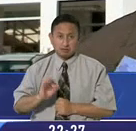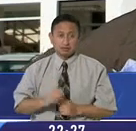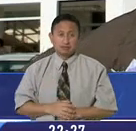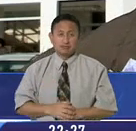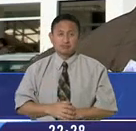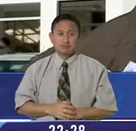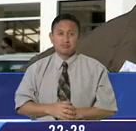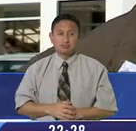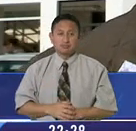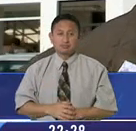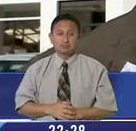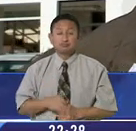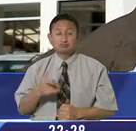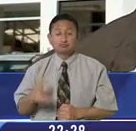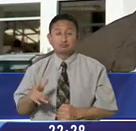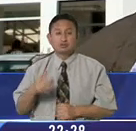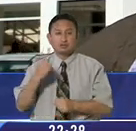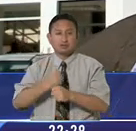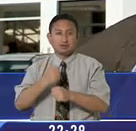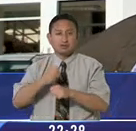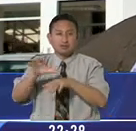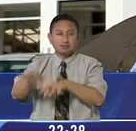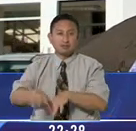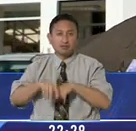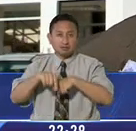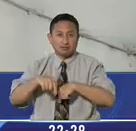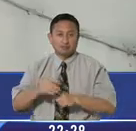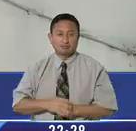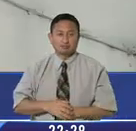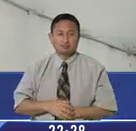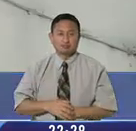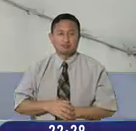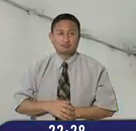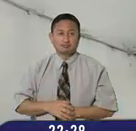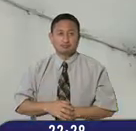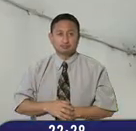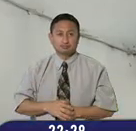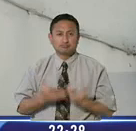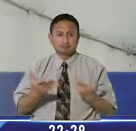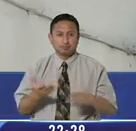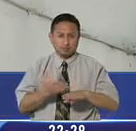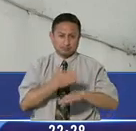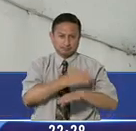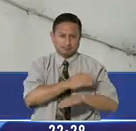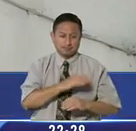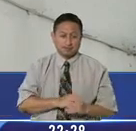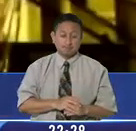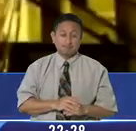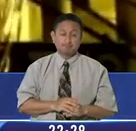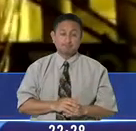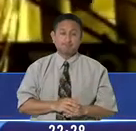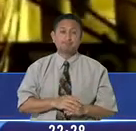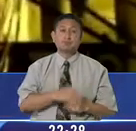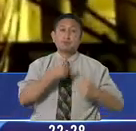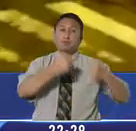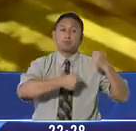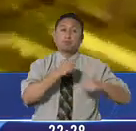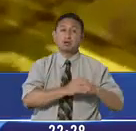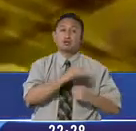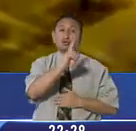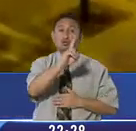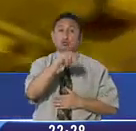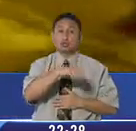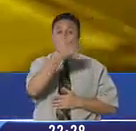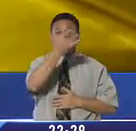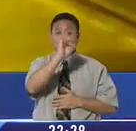pues en actividades de agricultura y en actividades propiamente de obrero. Para contarles los antecedentes, nos remontamos al mes de mayo del